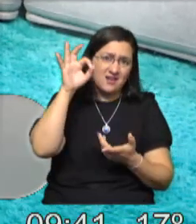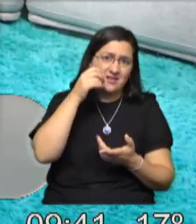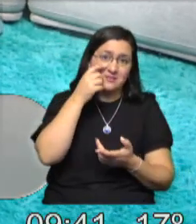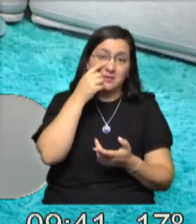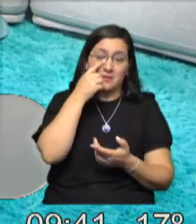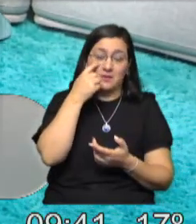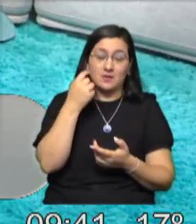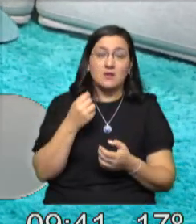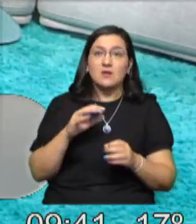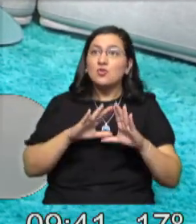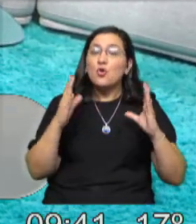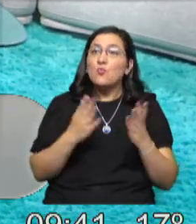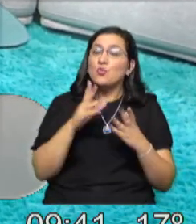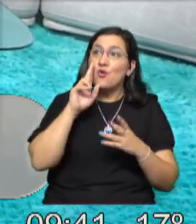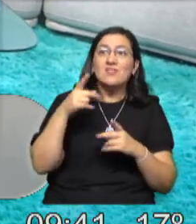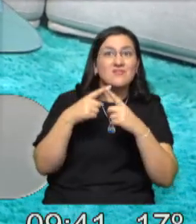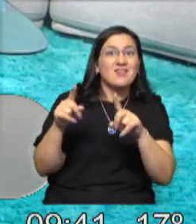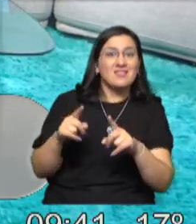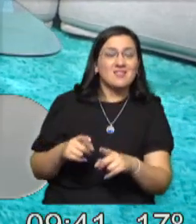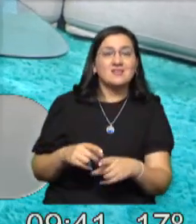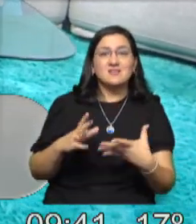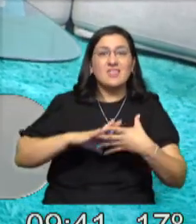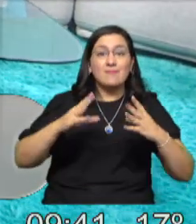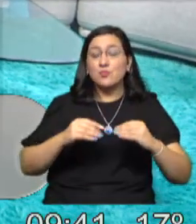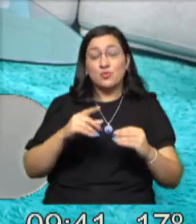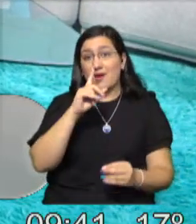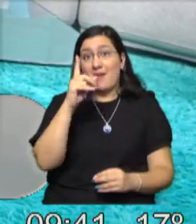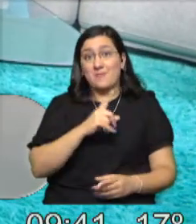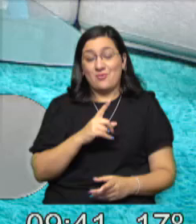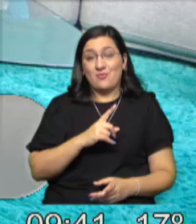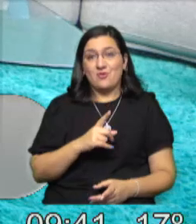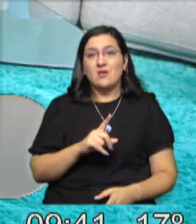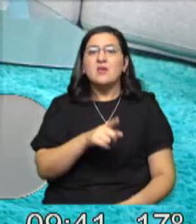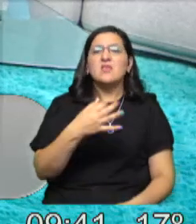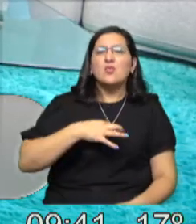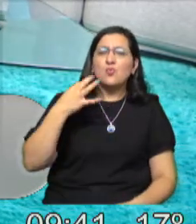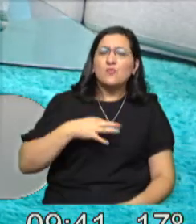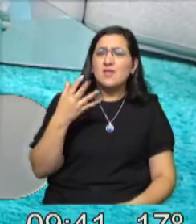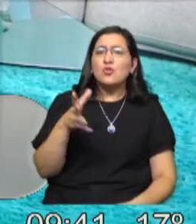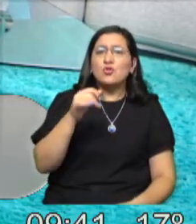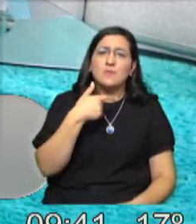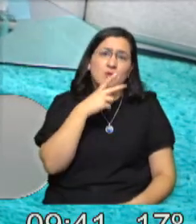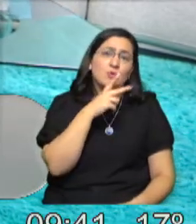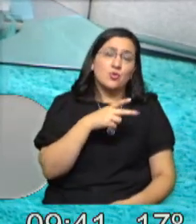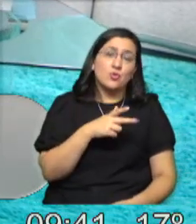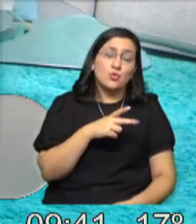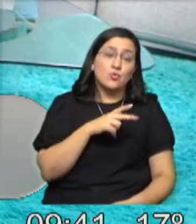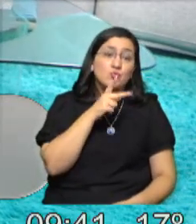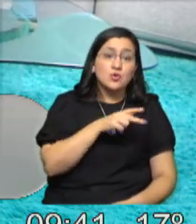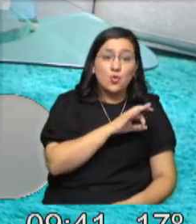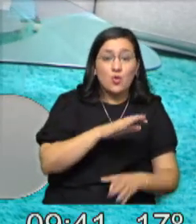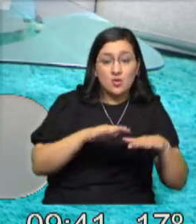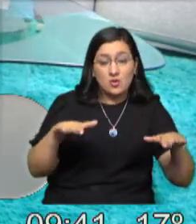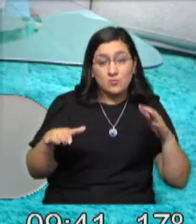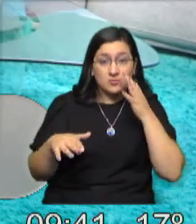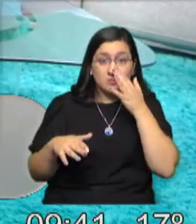forma todo el mundo. Entonces, se adaptó como pez en el agua, ¿no? Y en tu vida cotidiana, mismo con tus gurises, ¿qué pasó con esta? Porque